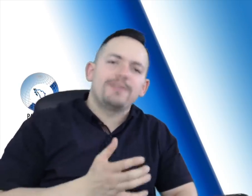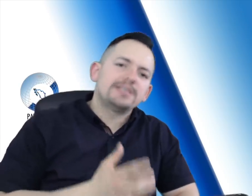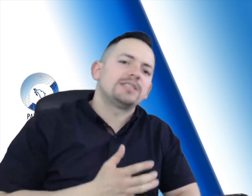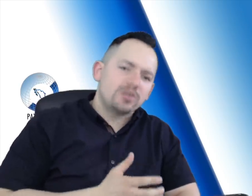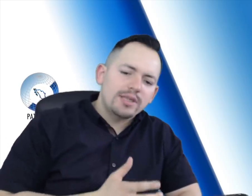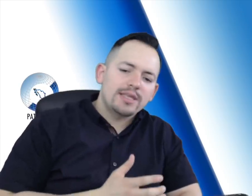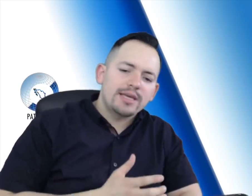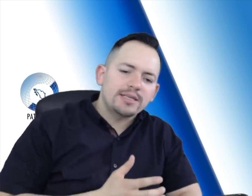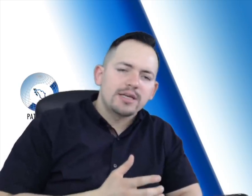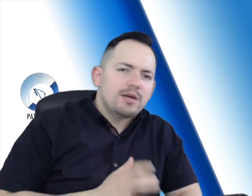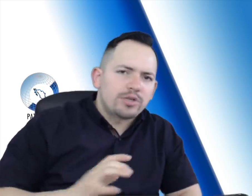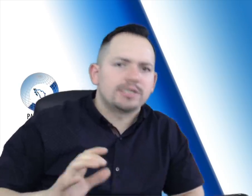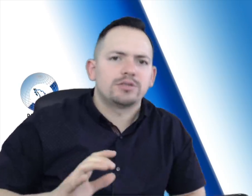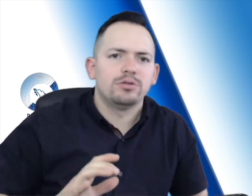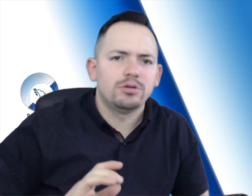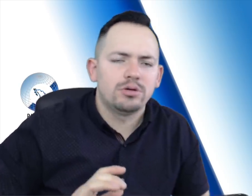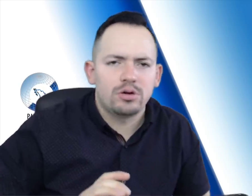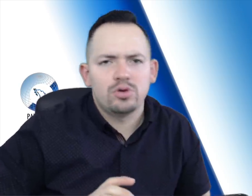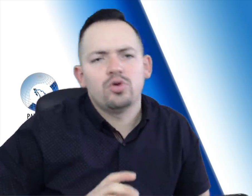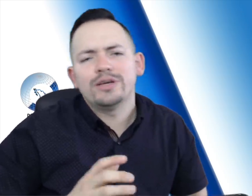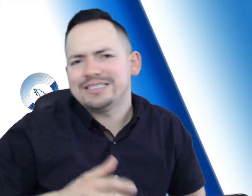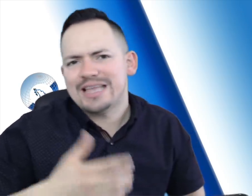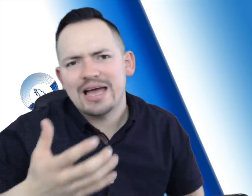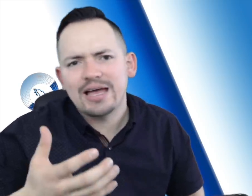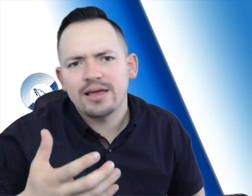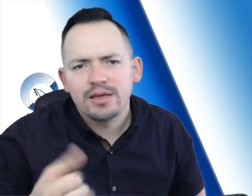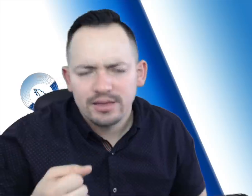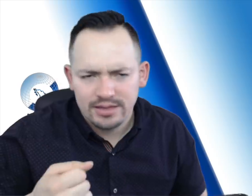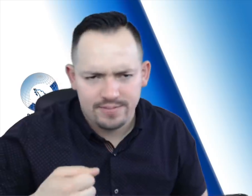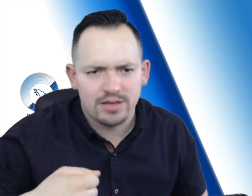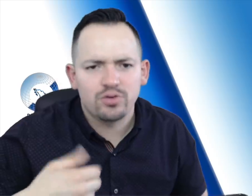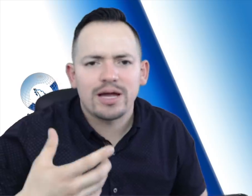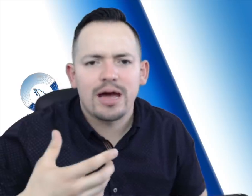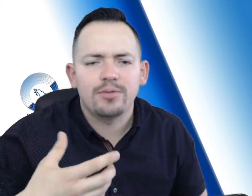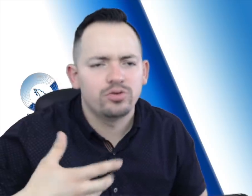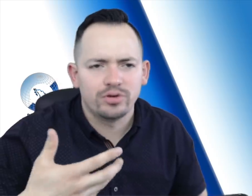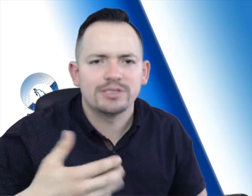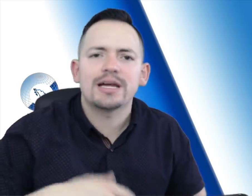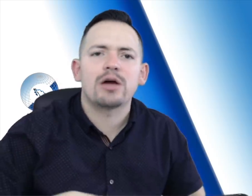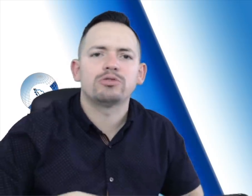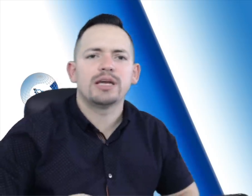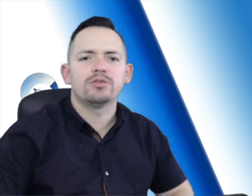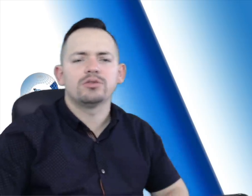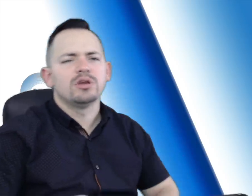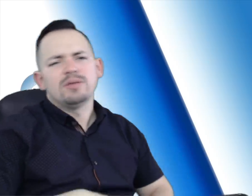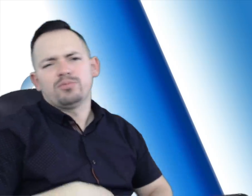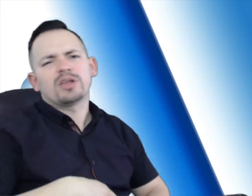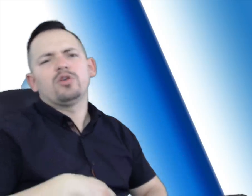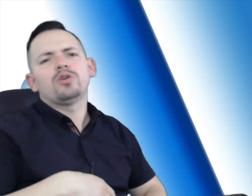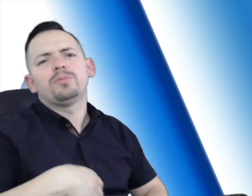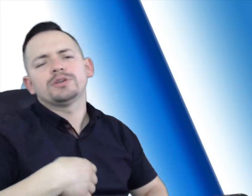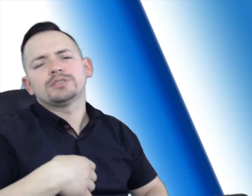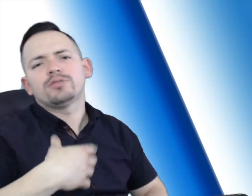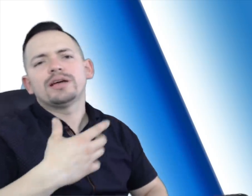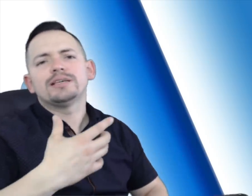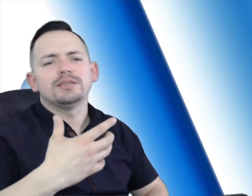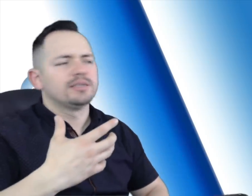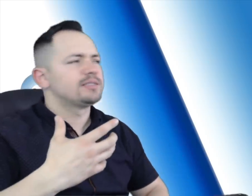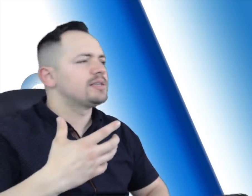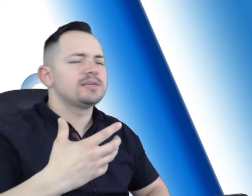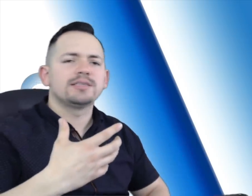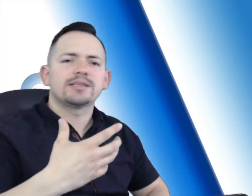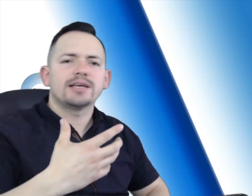una manifestación de ideas, pues esto no está llevando a cabo, no está causándolo, porque ojo, pues